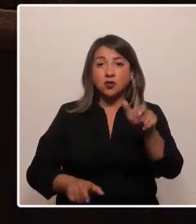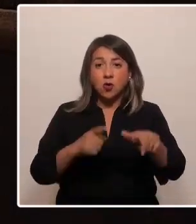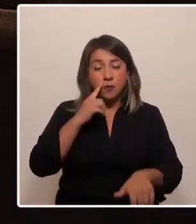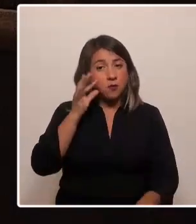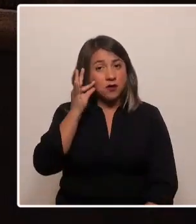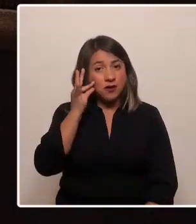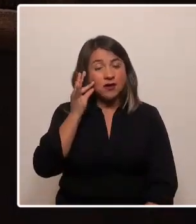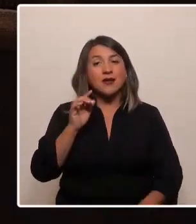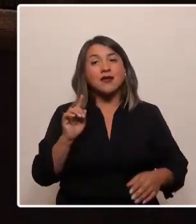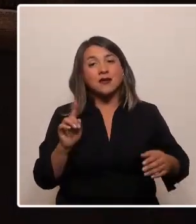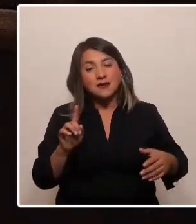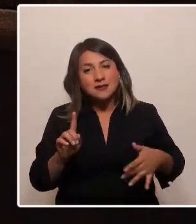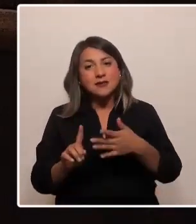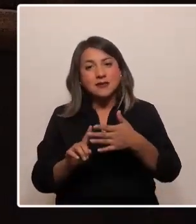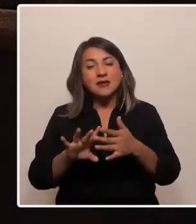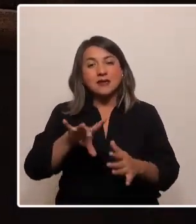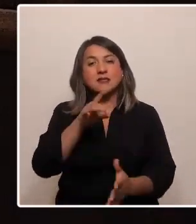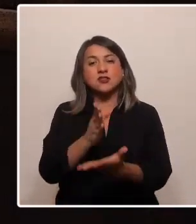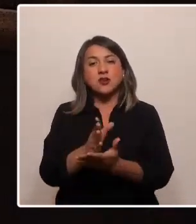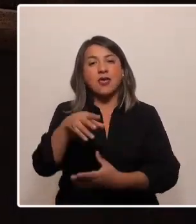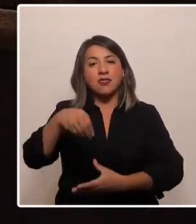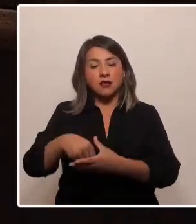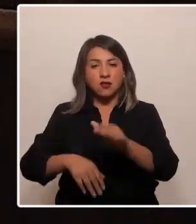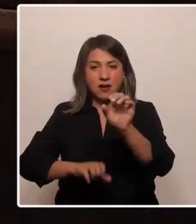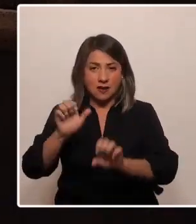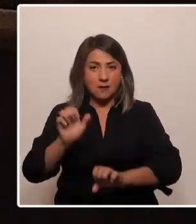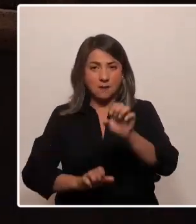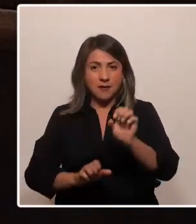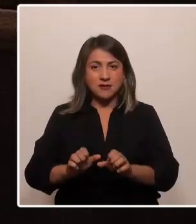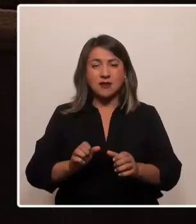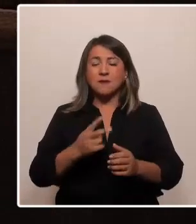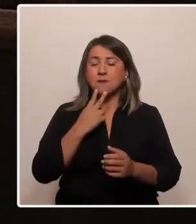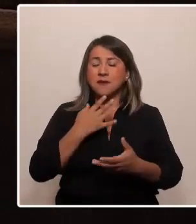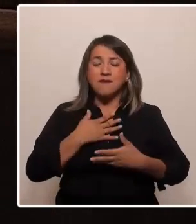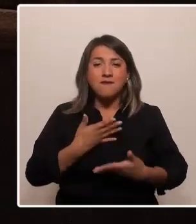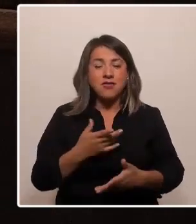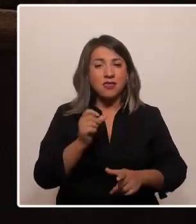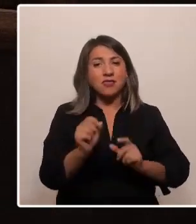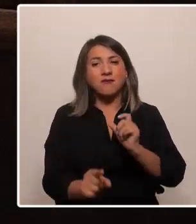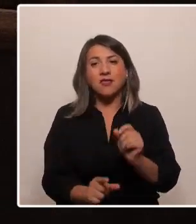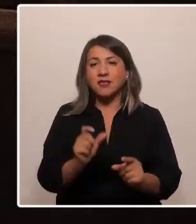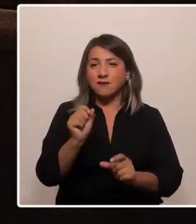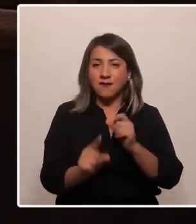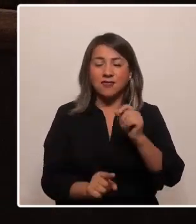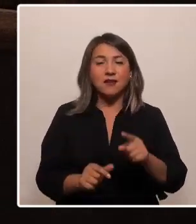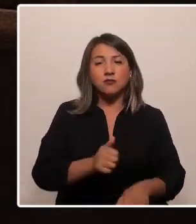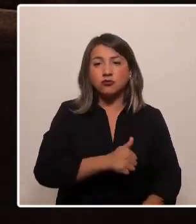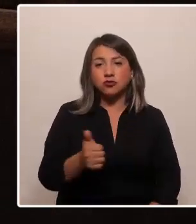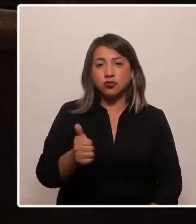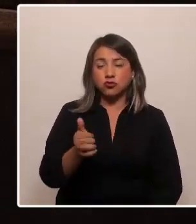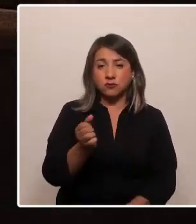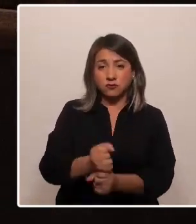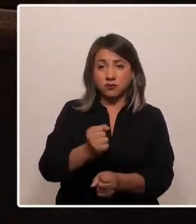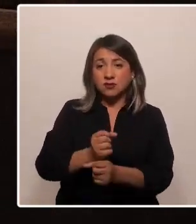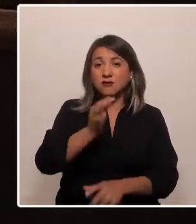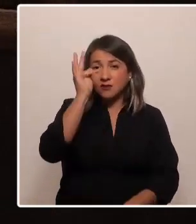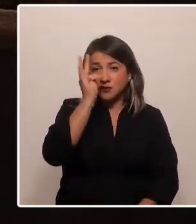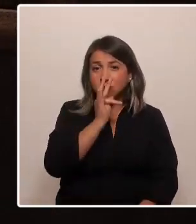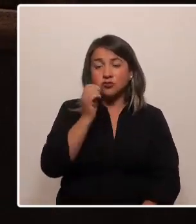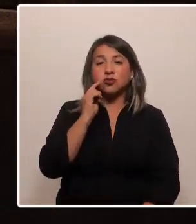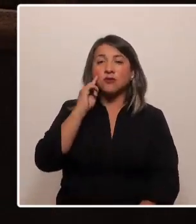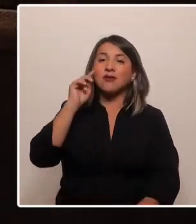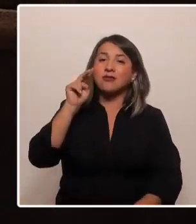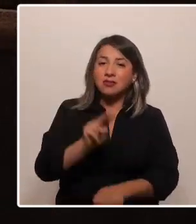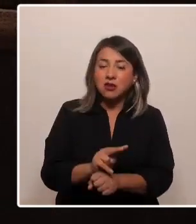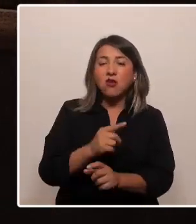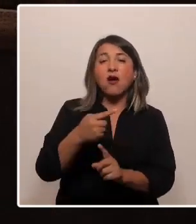incidir en la toma de decisiones de las empresas. He dedicado mi vida a la defensa de los derechos de las y los trabajadores. He sido testigo de sus